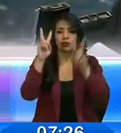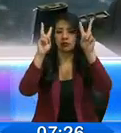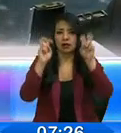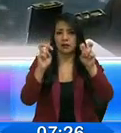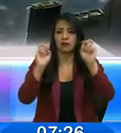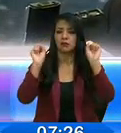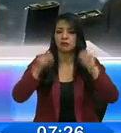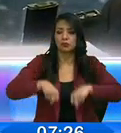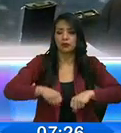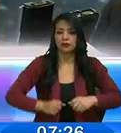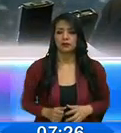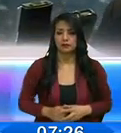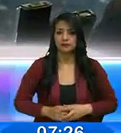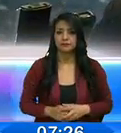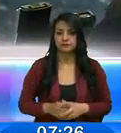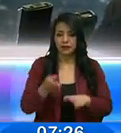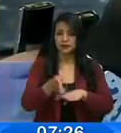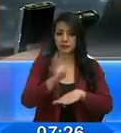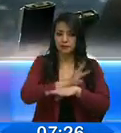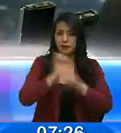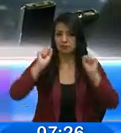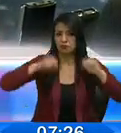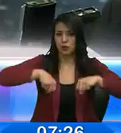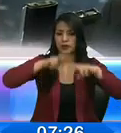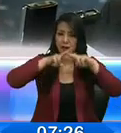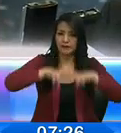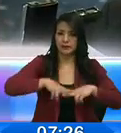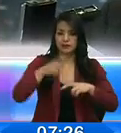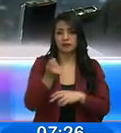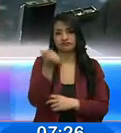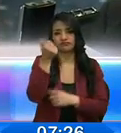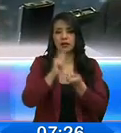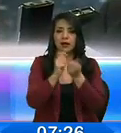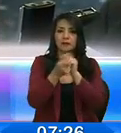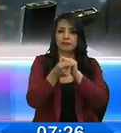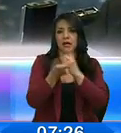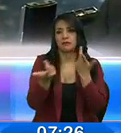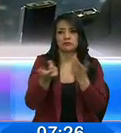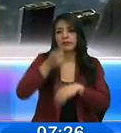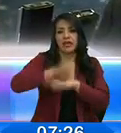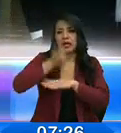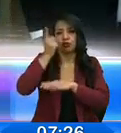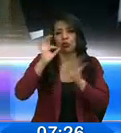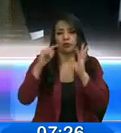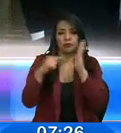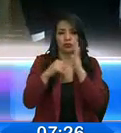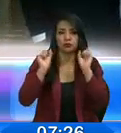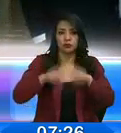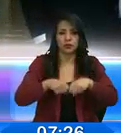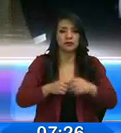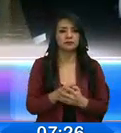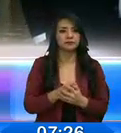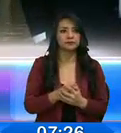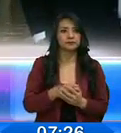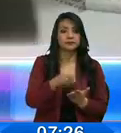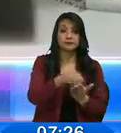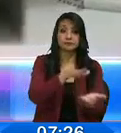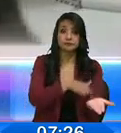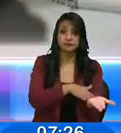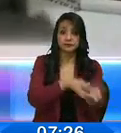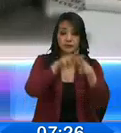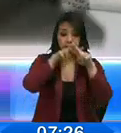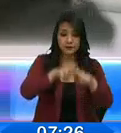donde se establece esta posibilidad, en donde la Asamblea podría derogar o modificar un impuesto. Y el proyecto para revisar